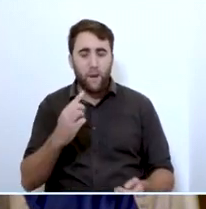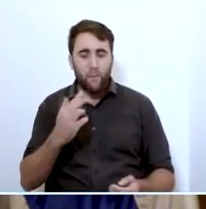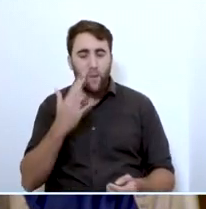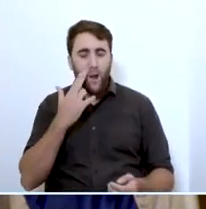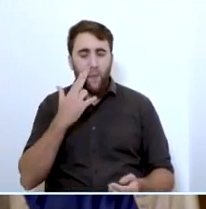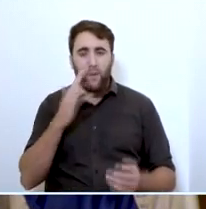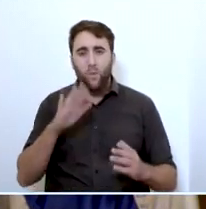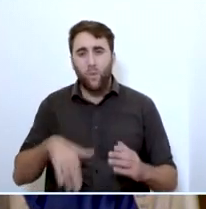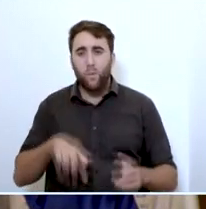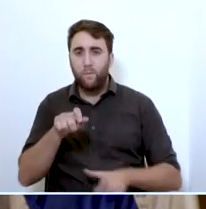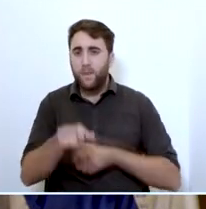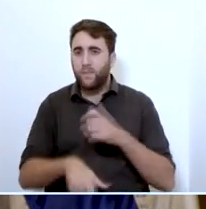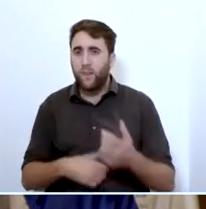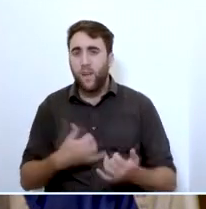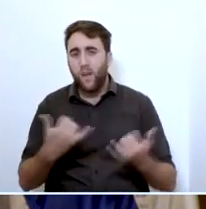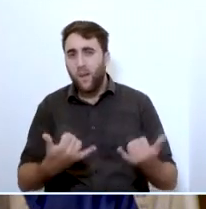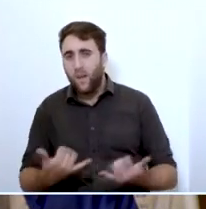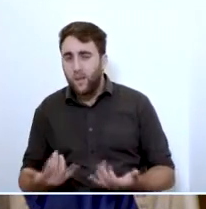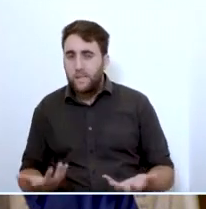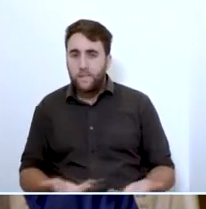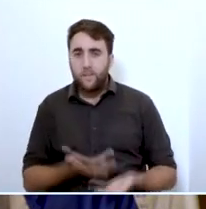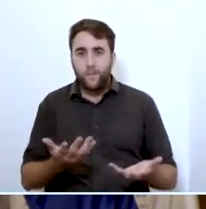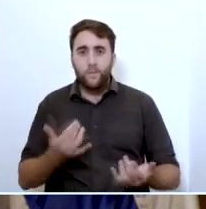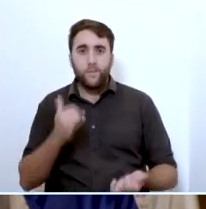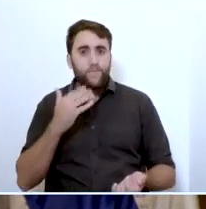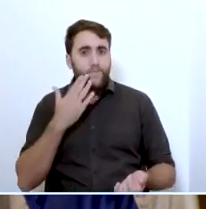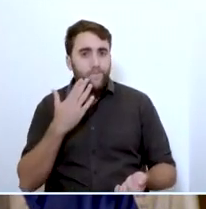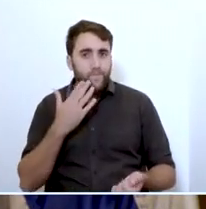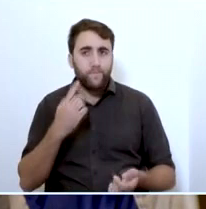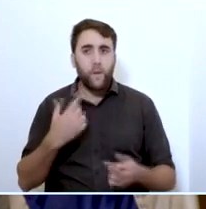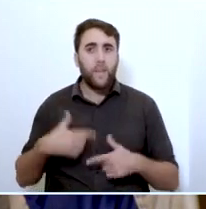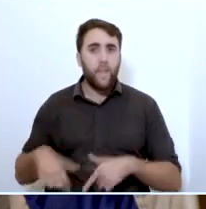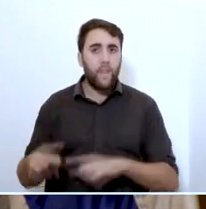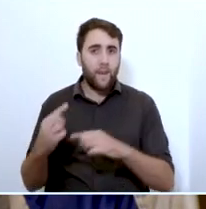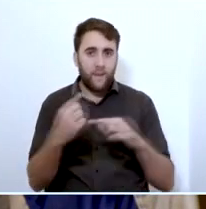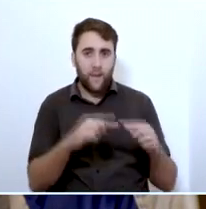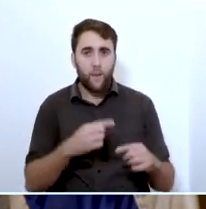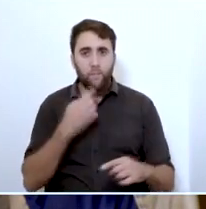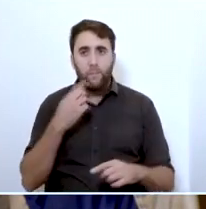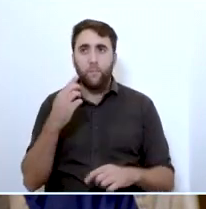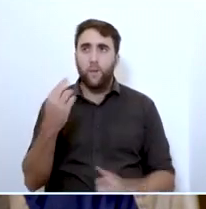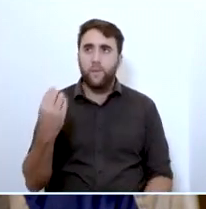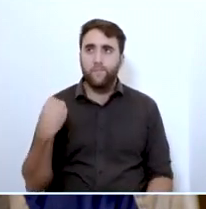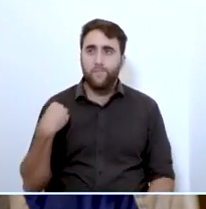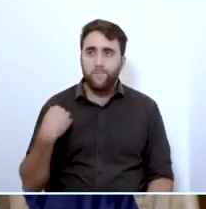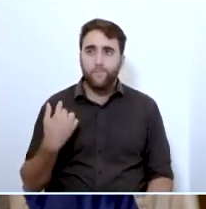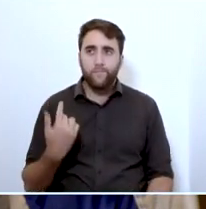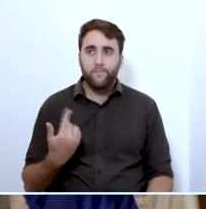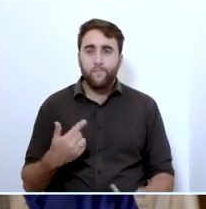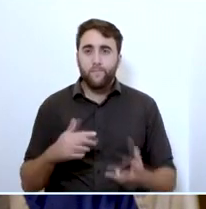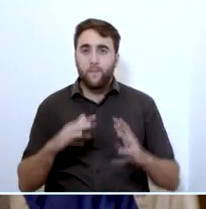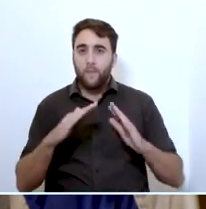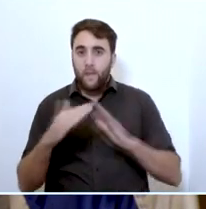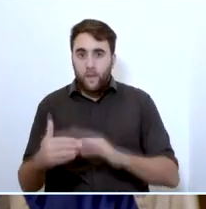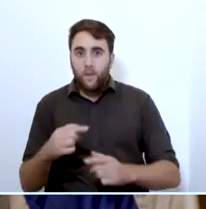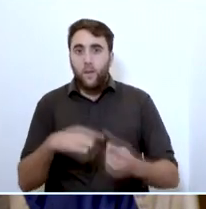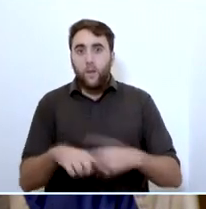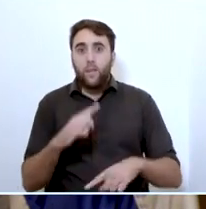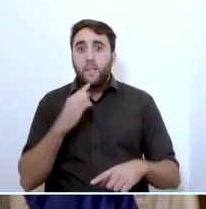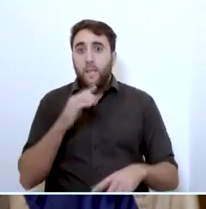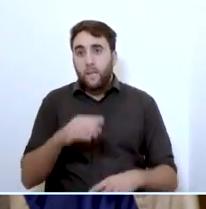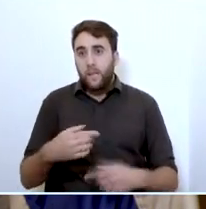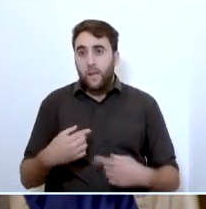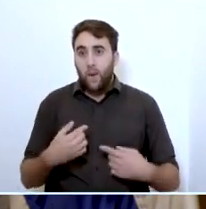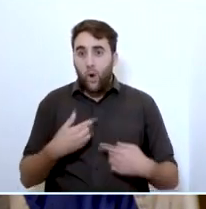que tiene el país y así lo vivimos cada uno de los intendentes cuando se nos golpea la puerta la sensibilidad de este